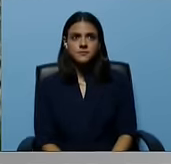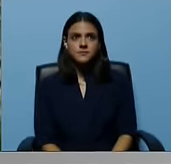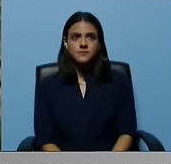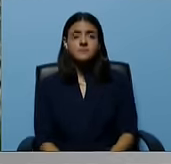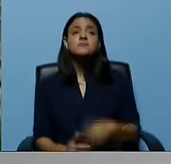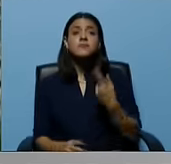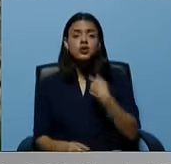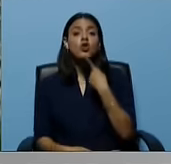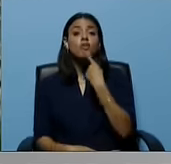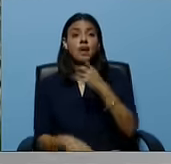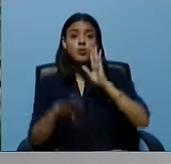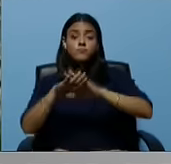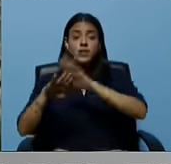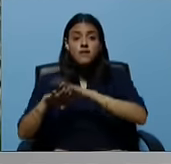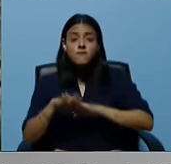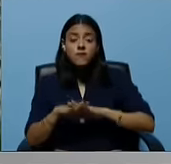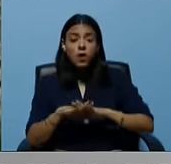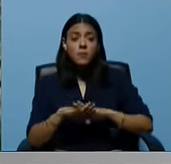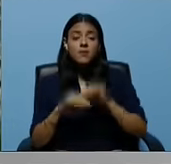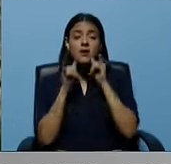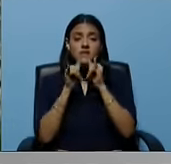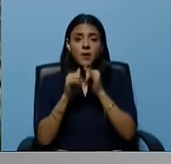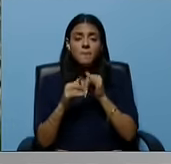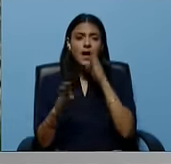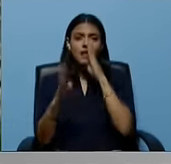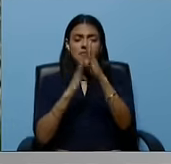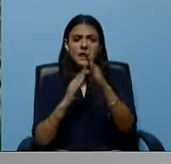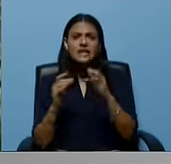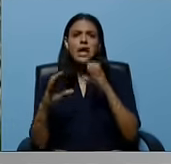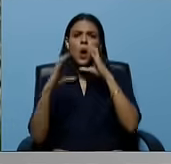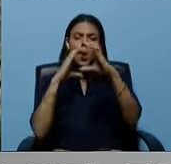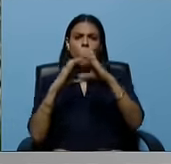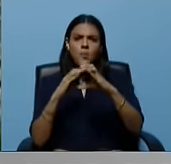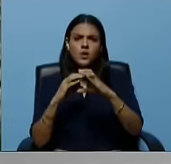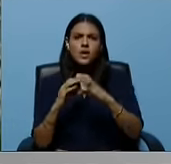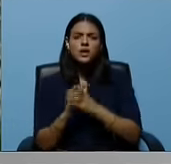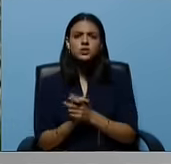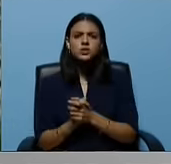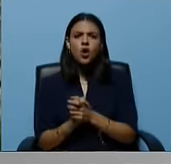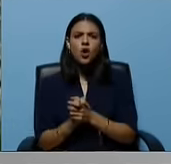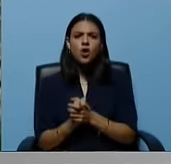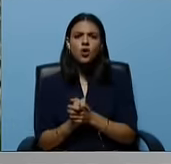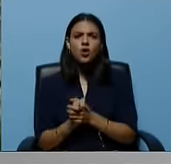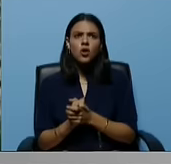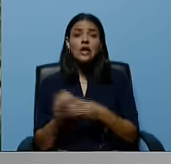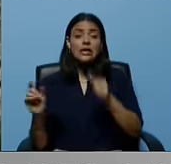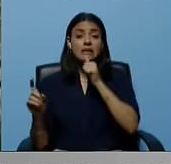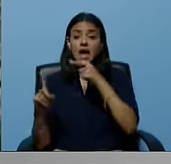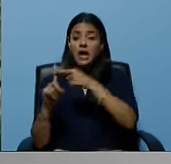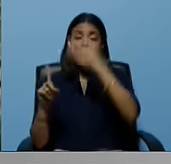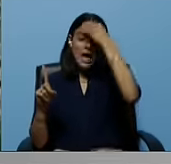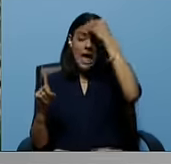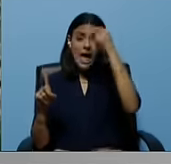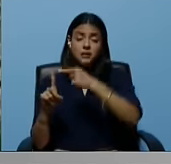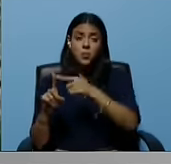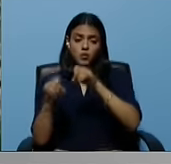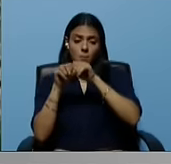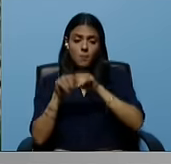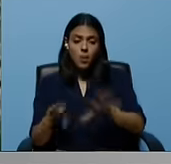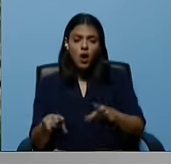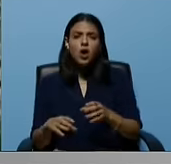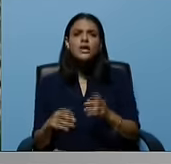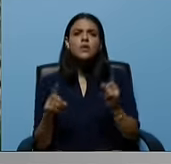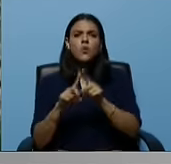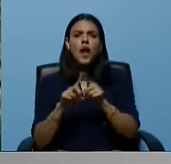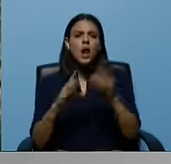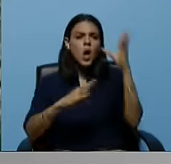Debo informar y directamente comunicado por la persona del mundo González Urrutia en una